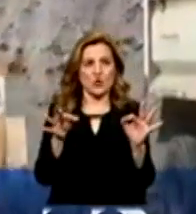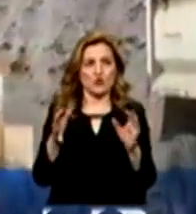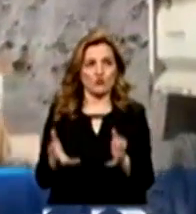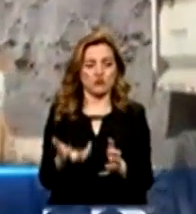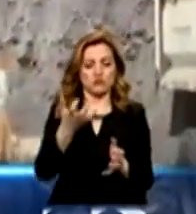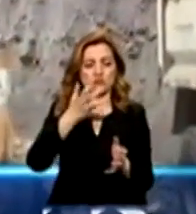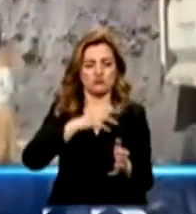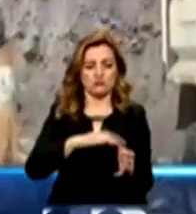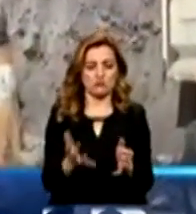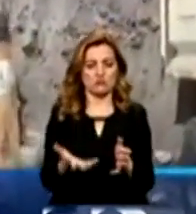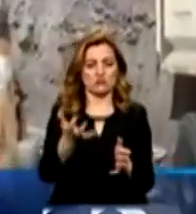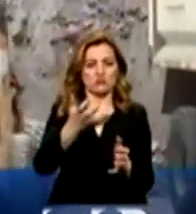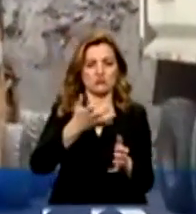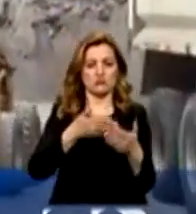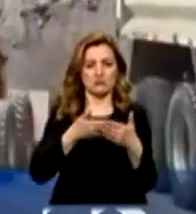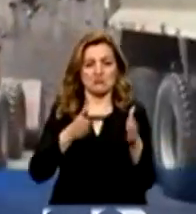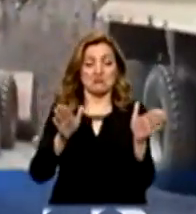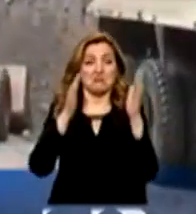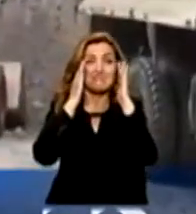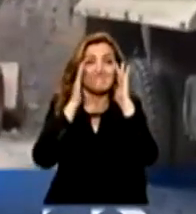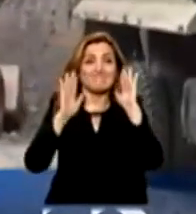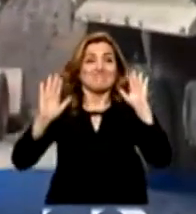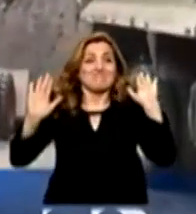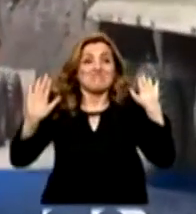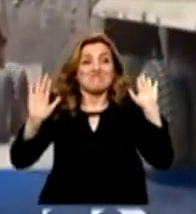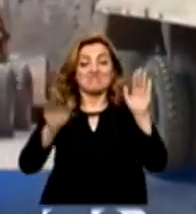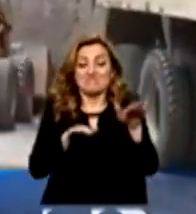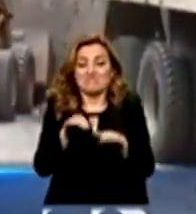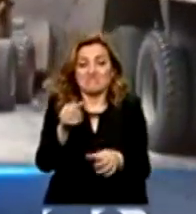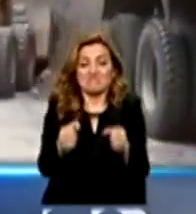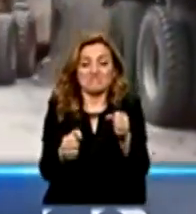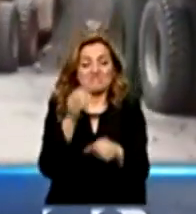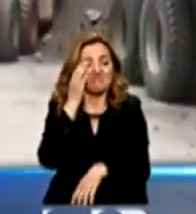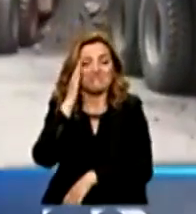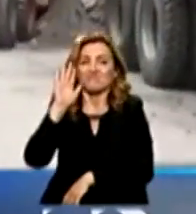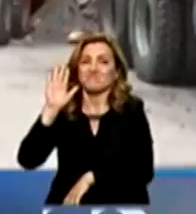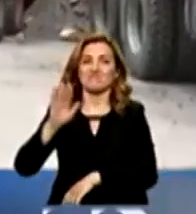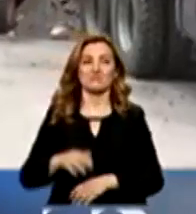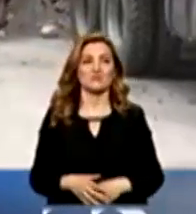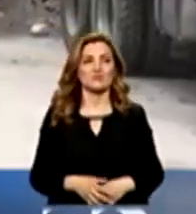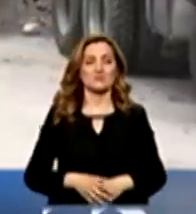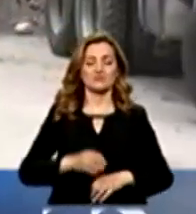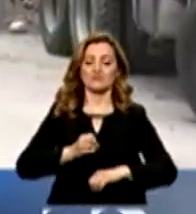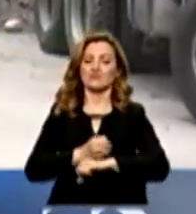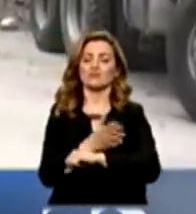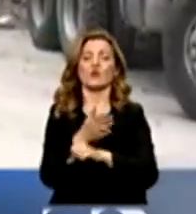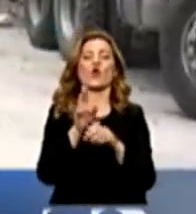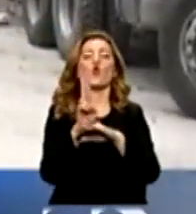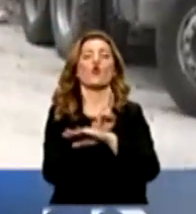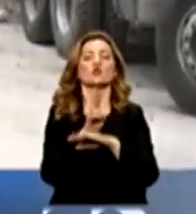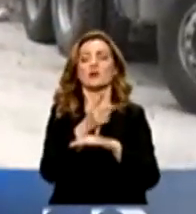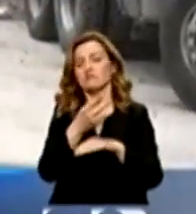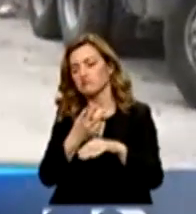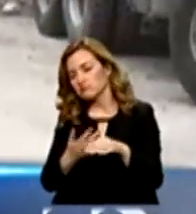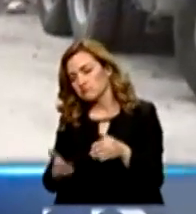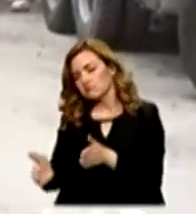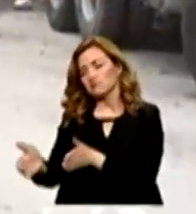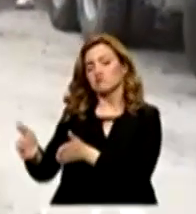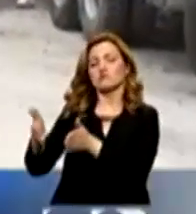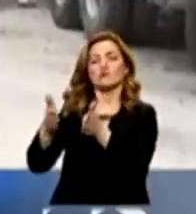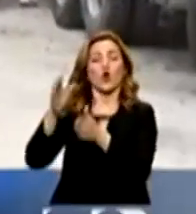este material, será habilitada al tránsito vehicular. Se recomienda utilizar en este caso la